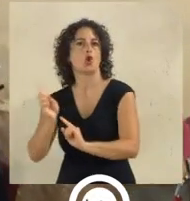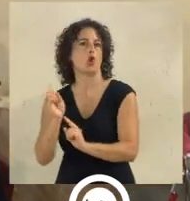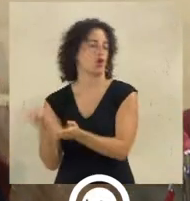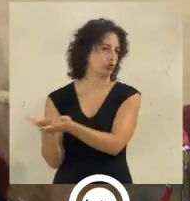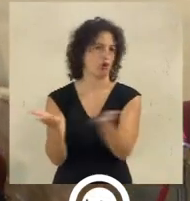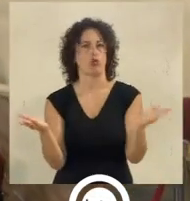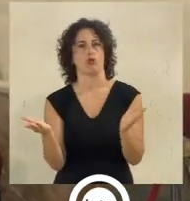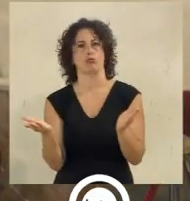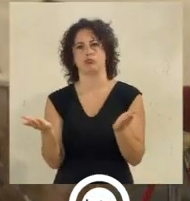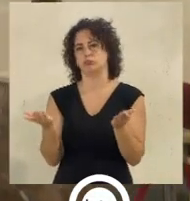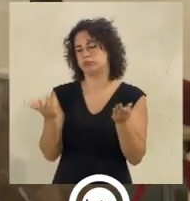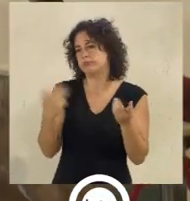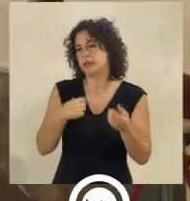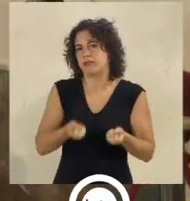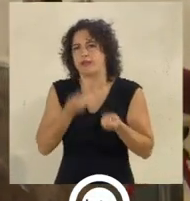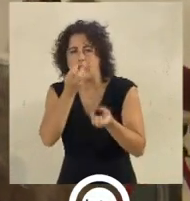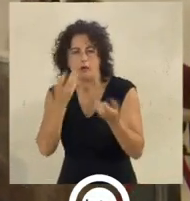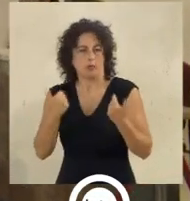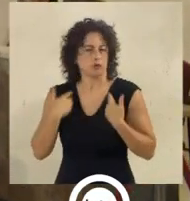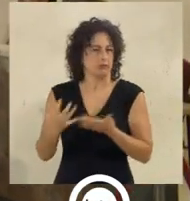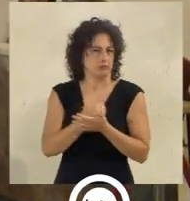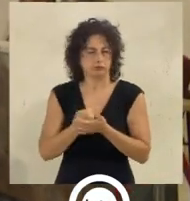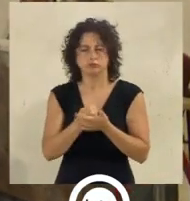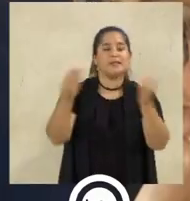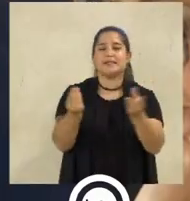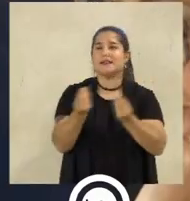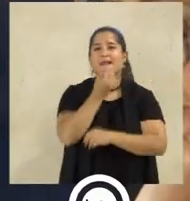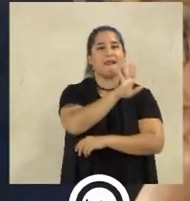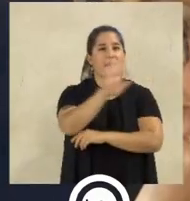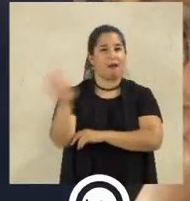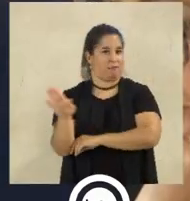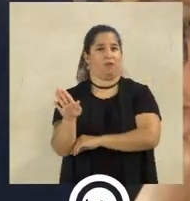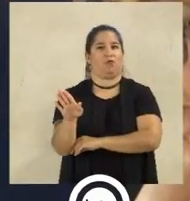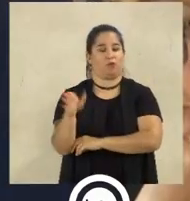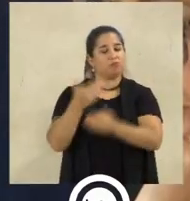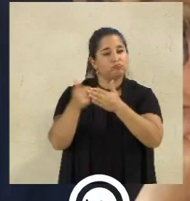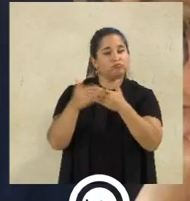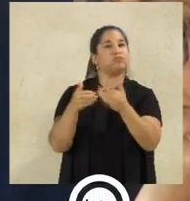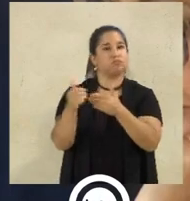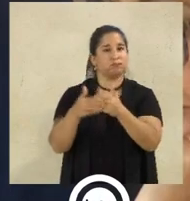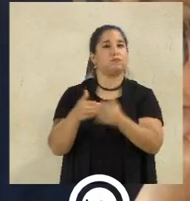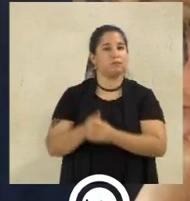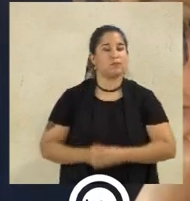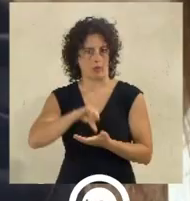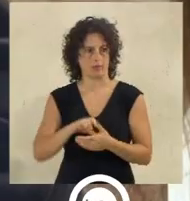Almansa, en memoria del profesor y escritor fallecido el pasado año, y de la calle Ángel Luis Santiago, el